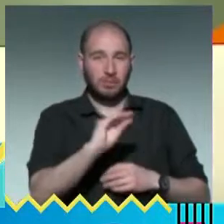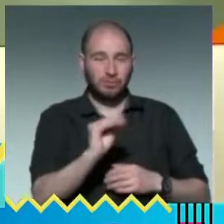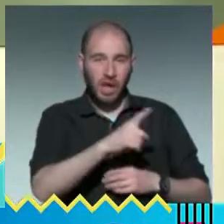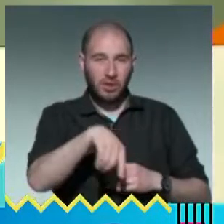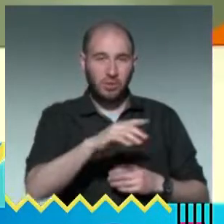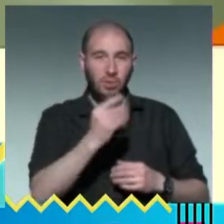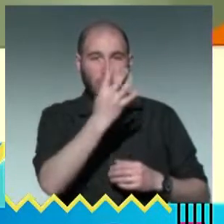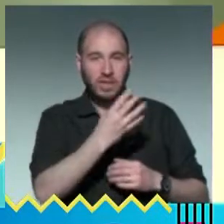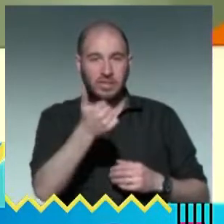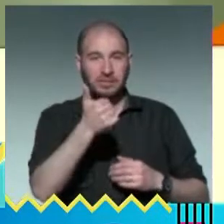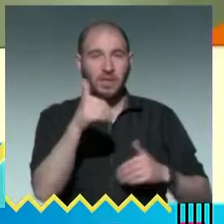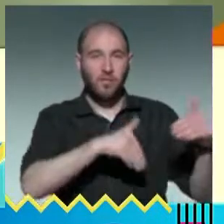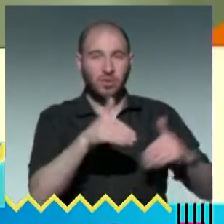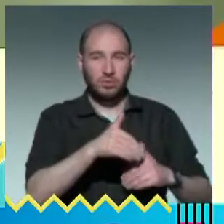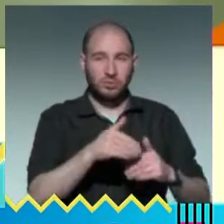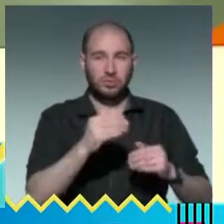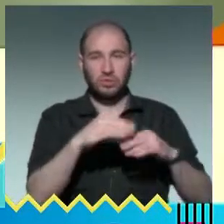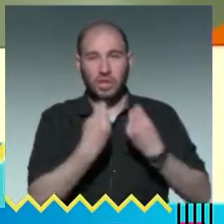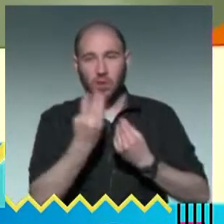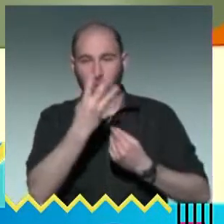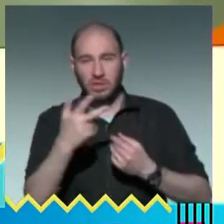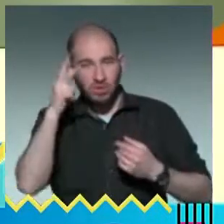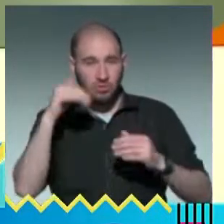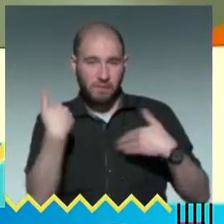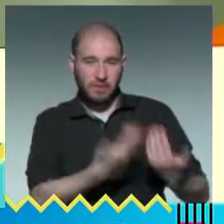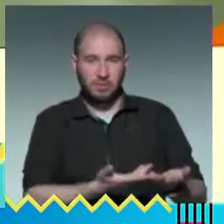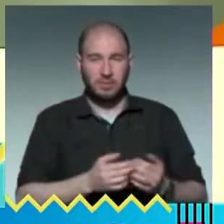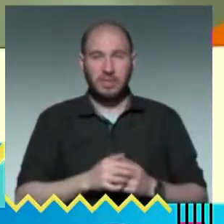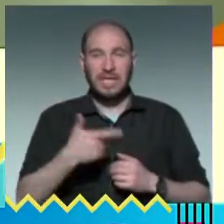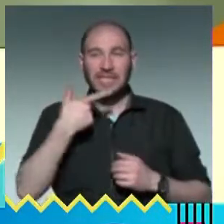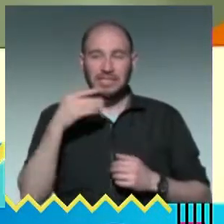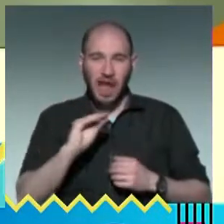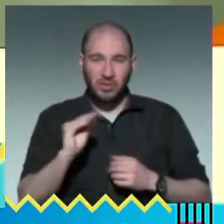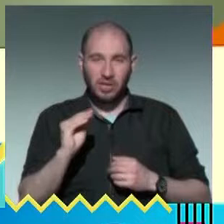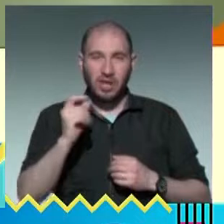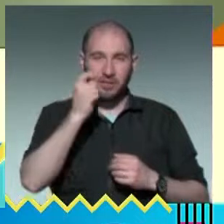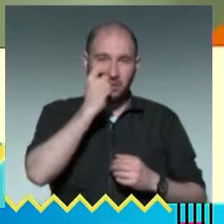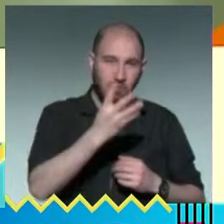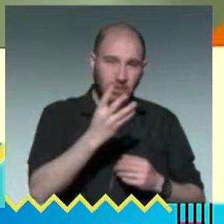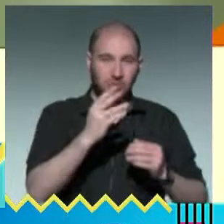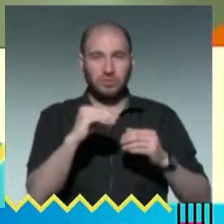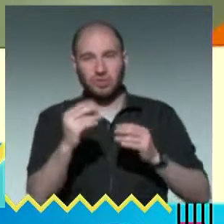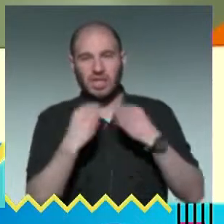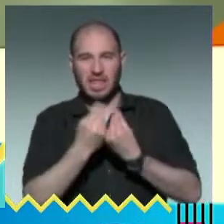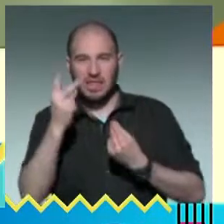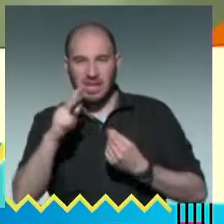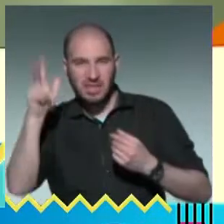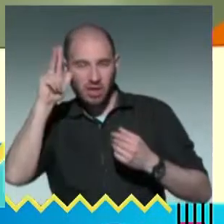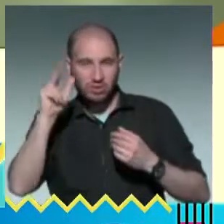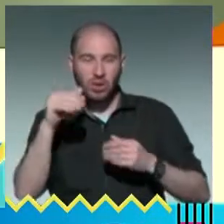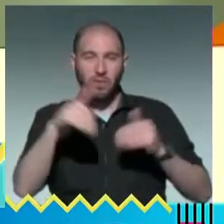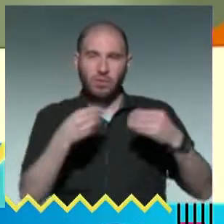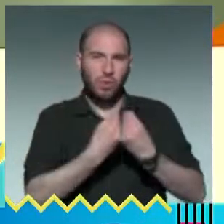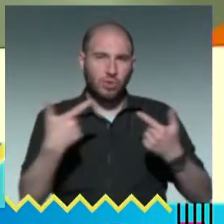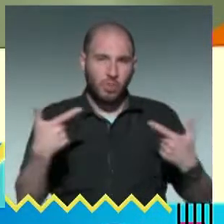tuvimos 46 votos de 48 favorables y en senadores tuvimos 24 de 38. O sea, y hubo muchos votos de